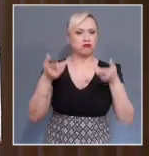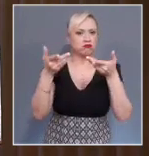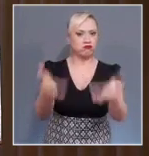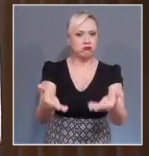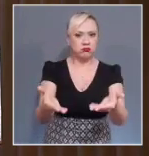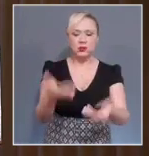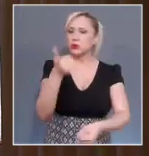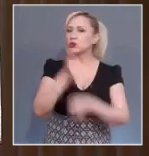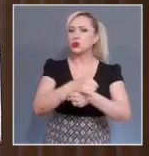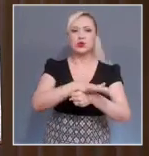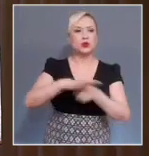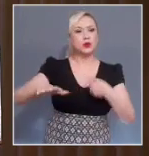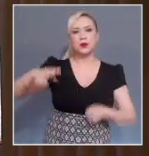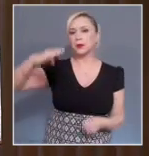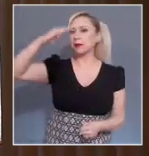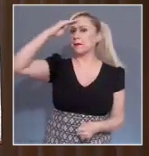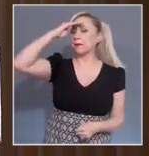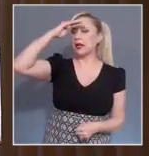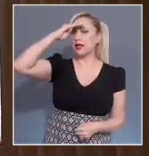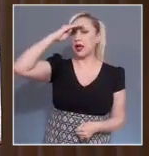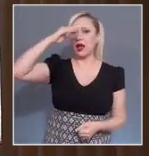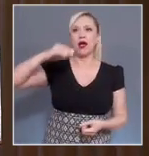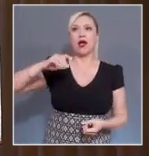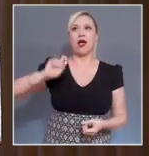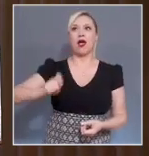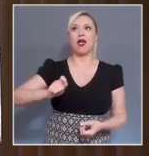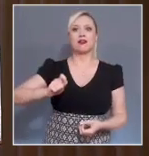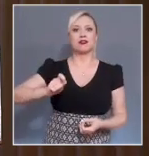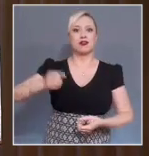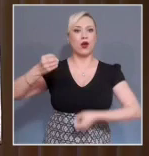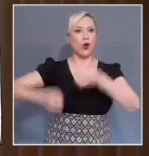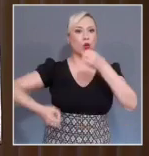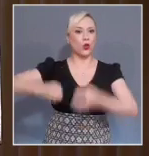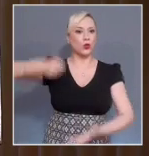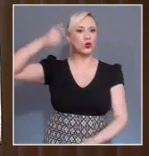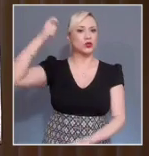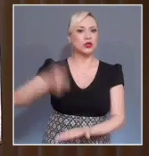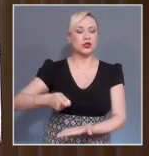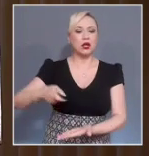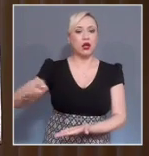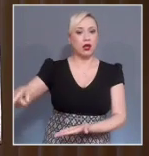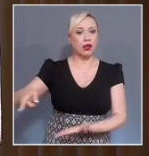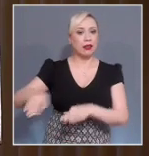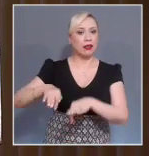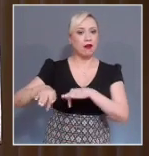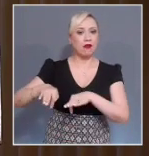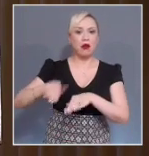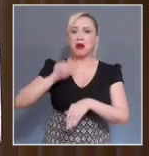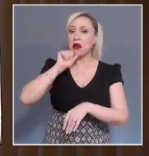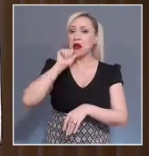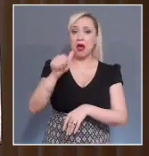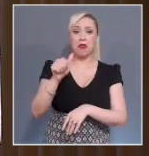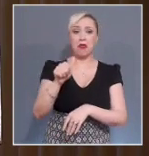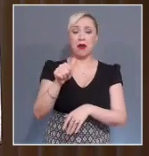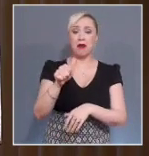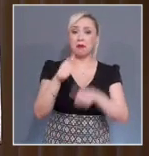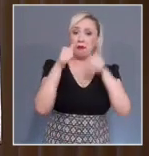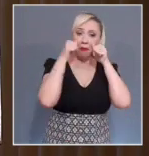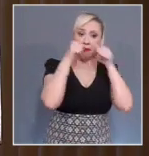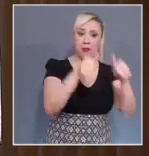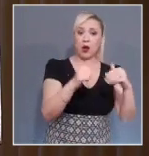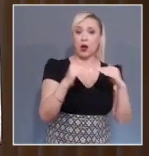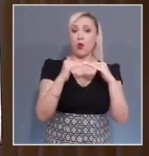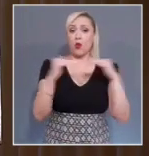una justicia que no esté comprometida con la igualdad desde una